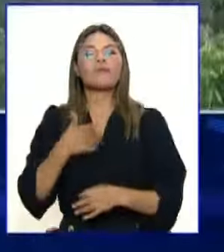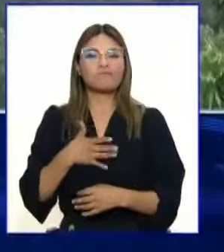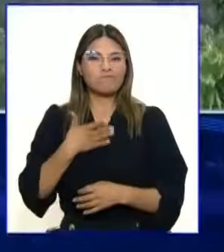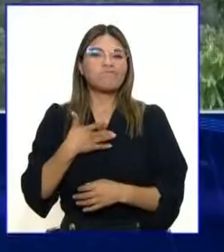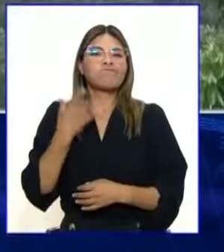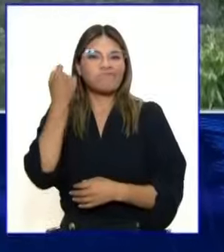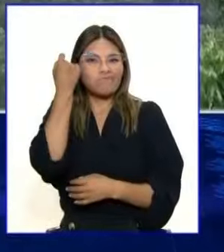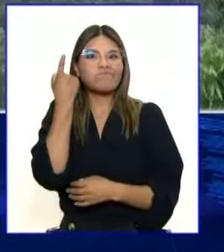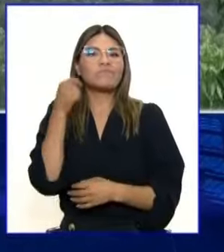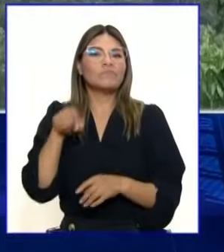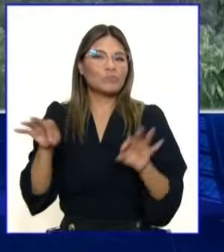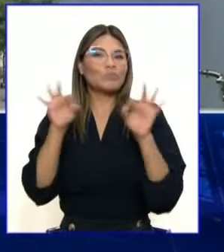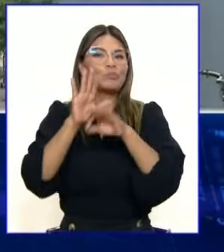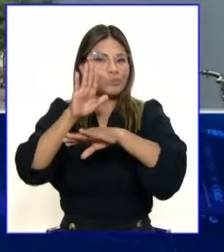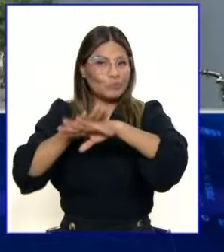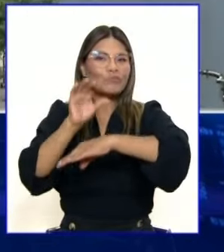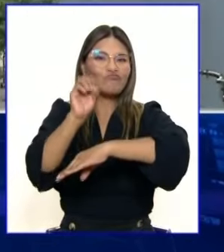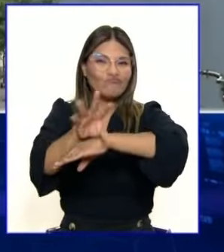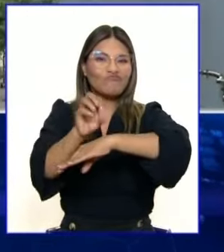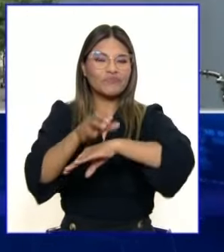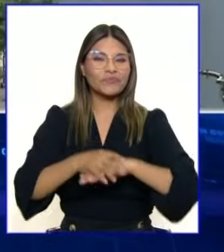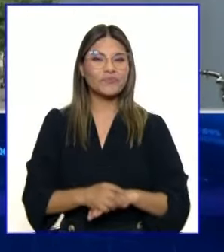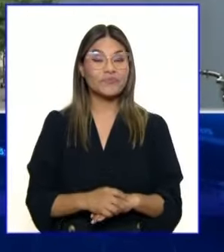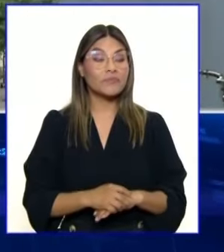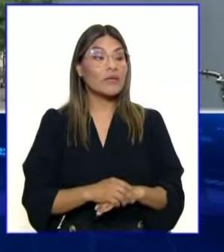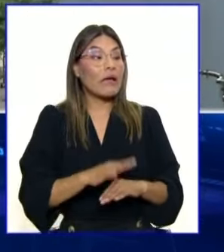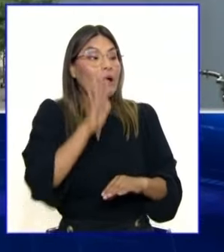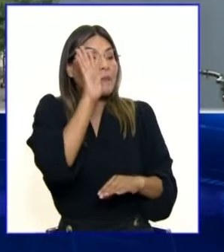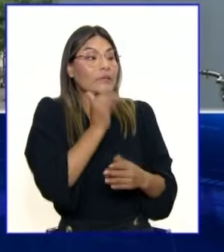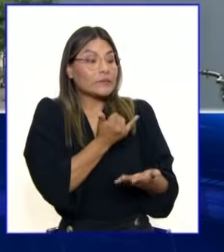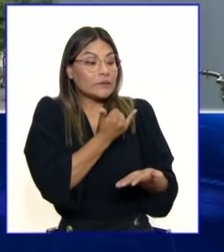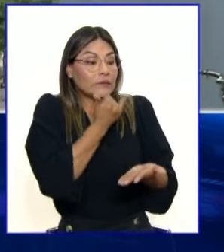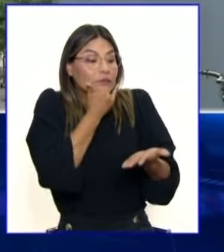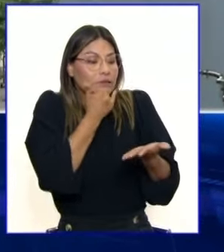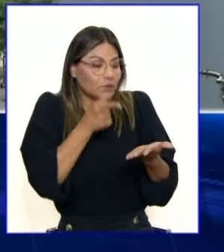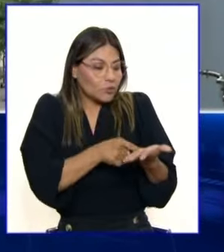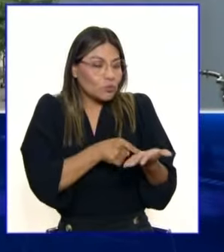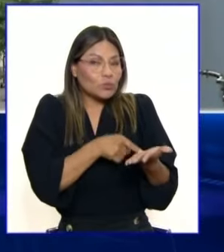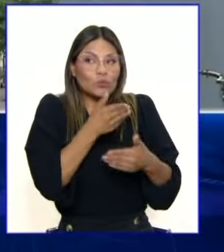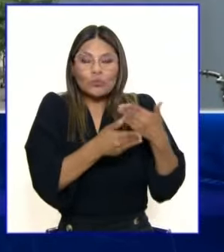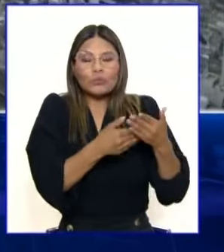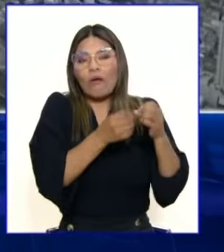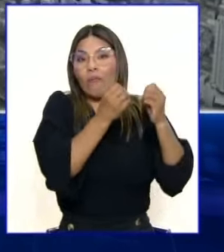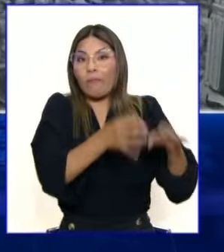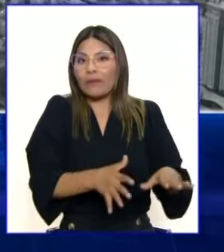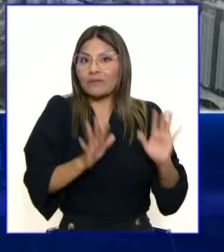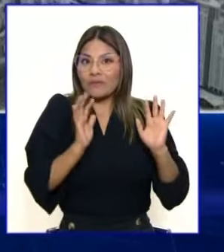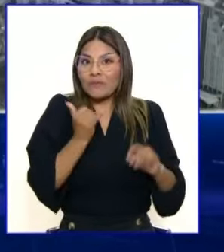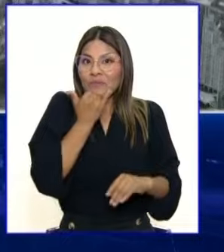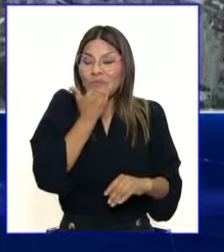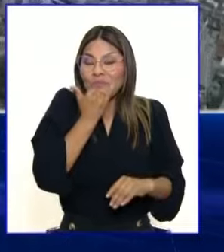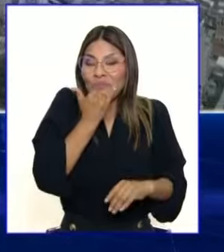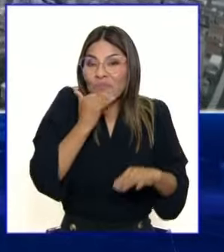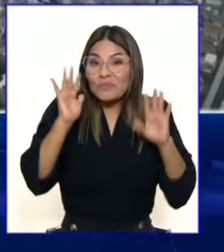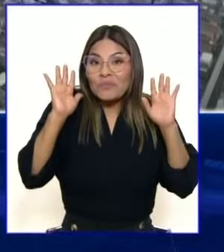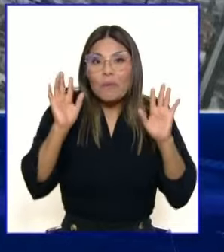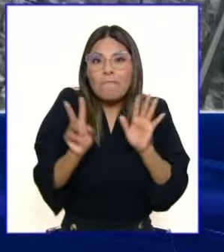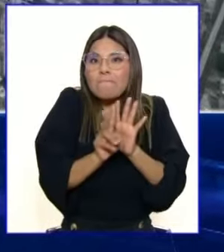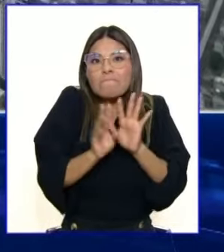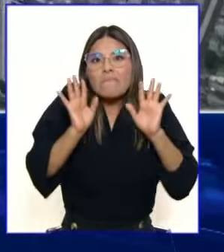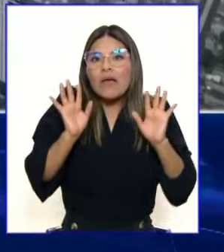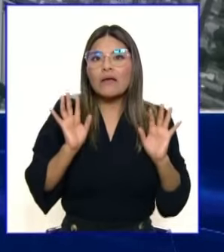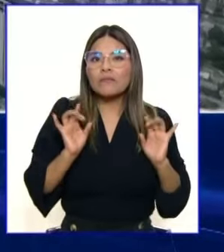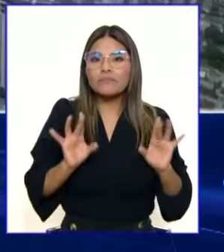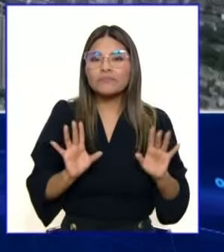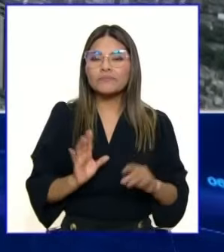error involuntario puede tirar abajo una negociación de meses, semanas. Es verdad. O sea, por ejemplo, si